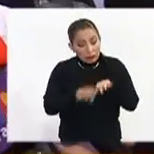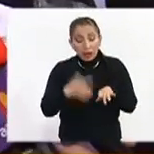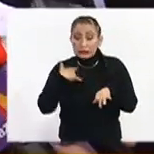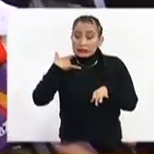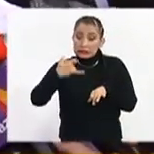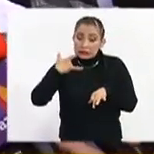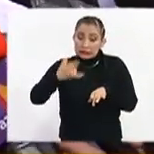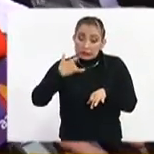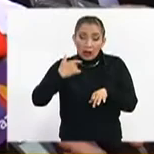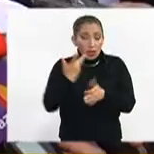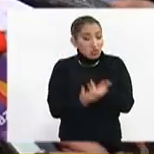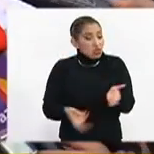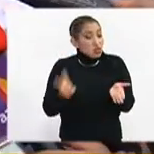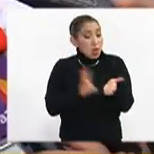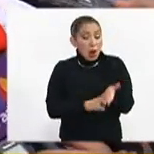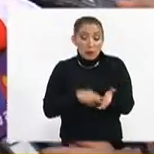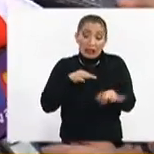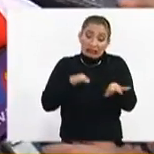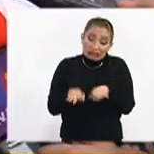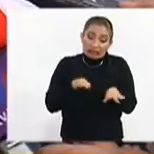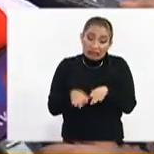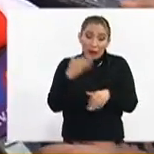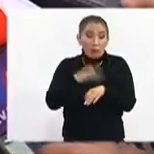que trabajar en contraturnos, tenemos que trabajar